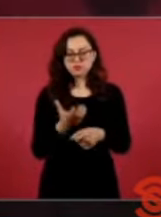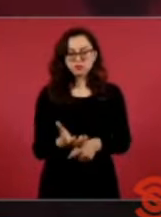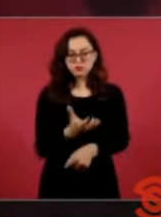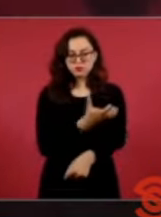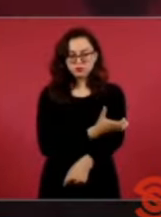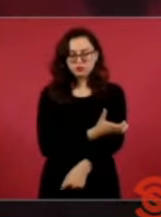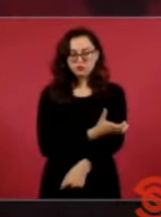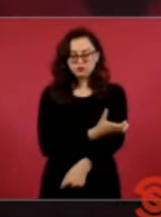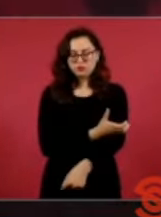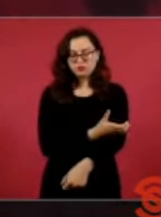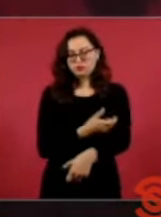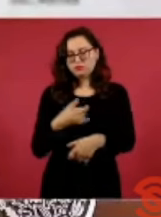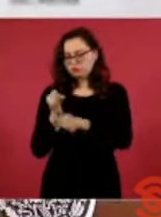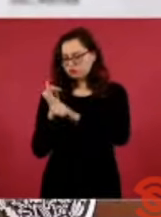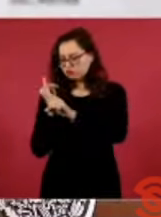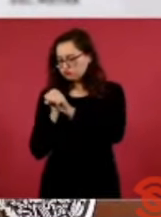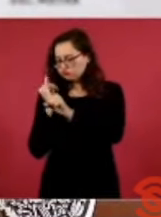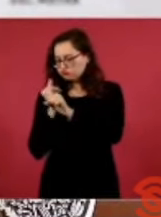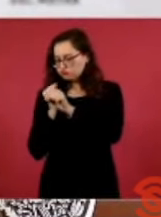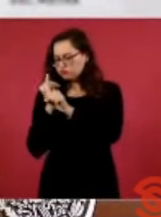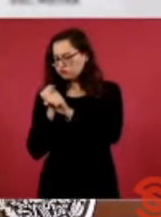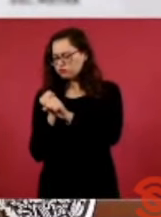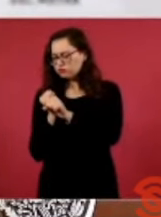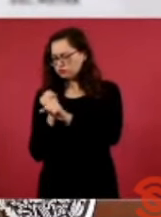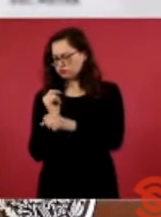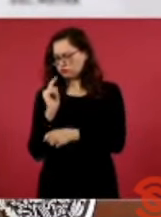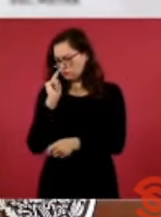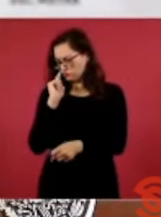del INAI el informe